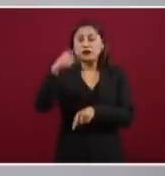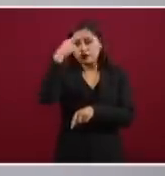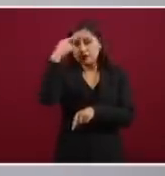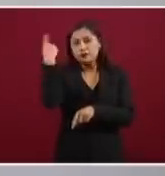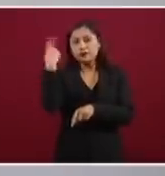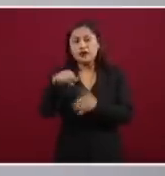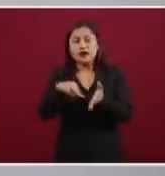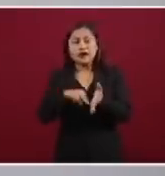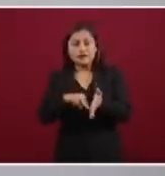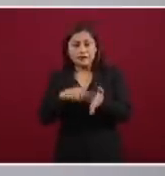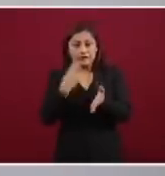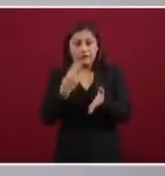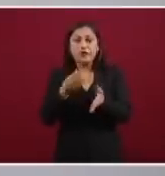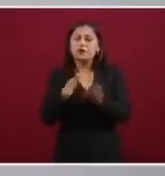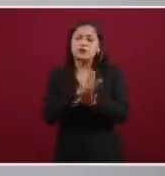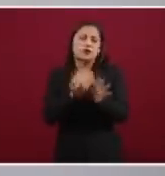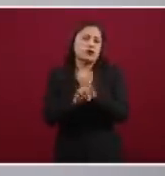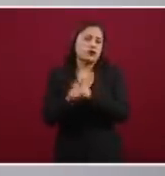por una obra,